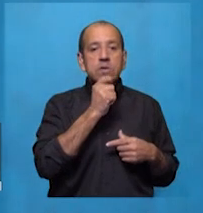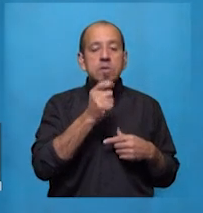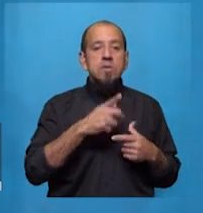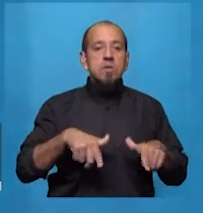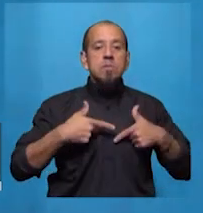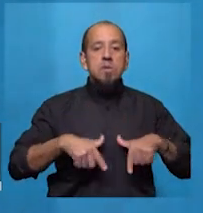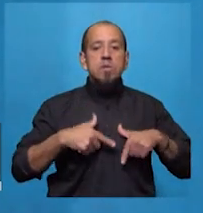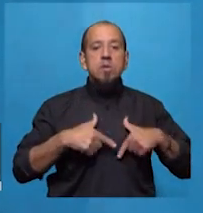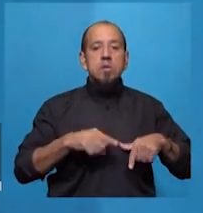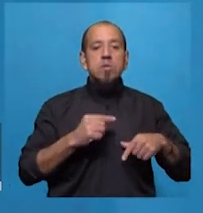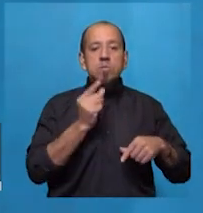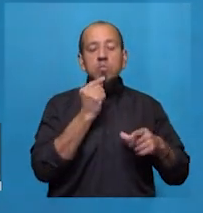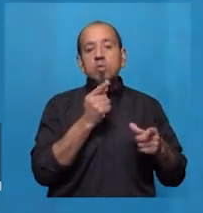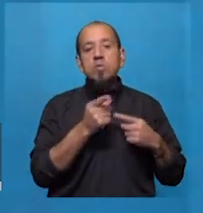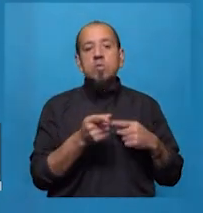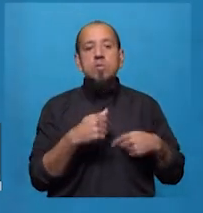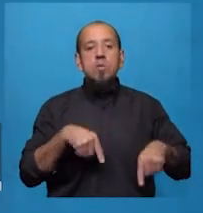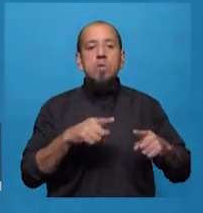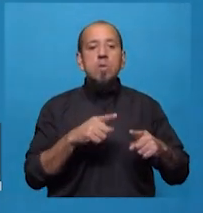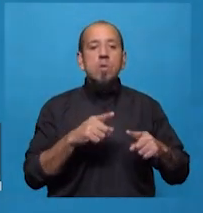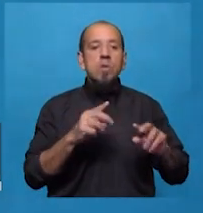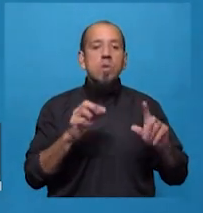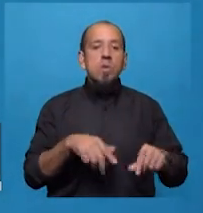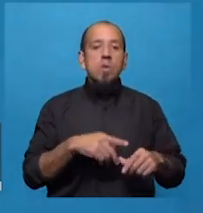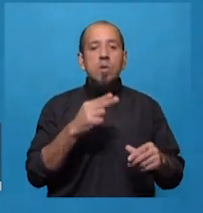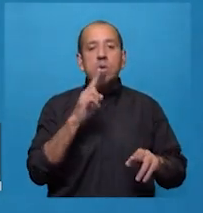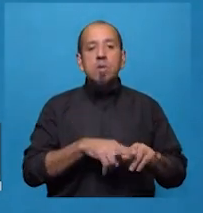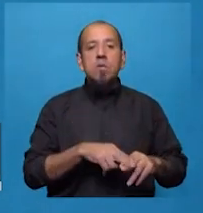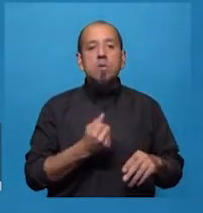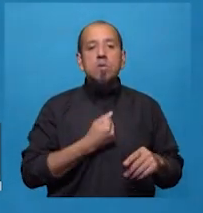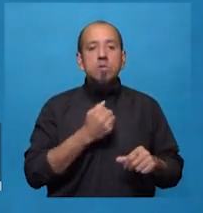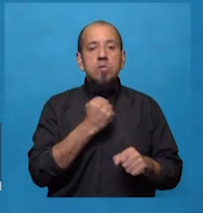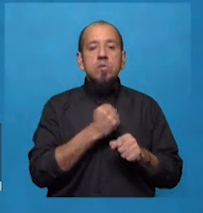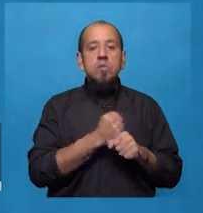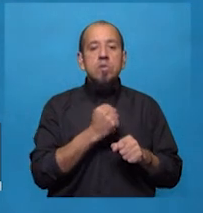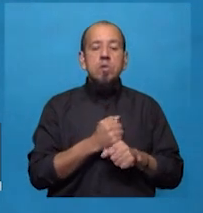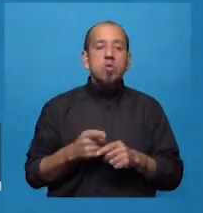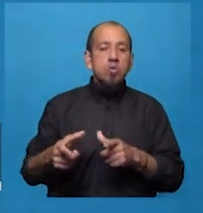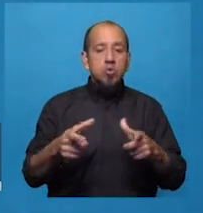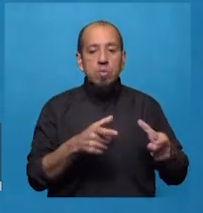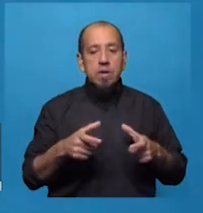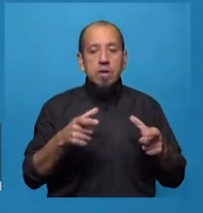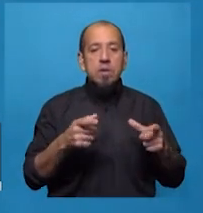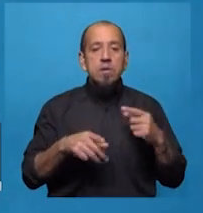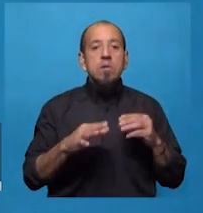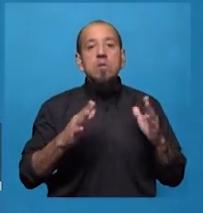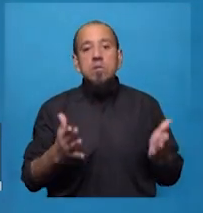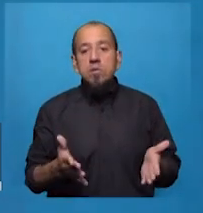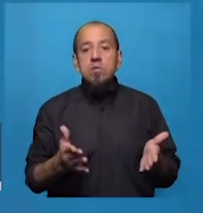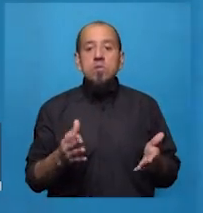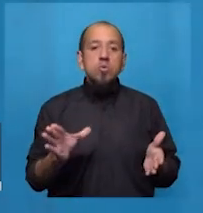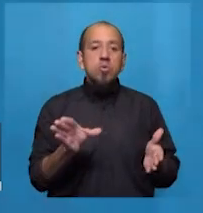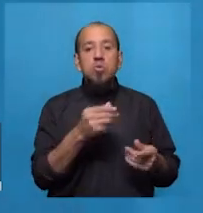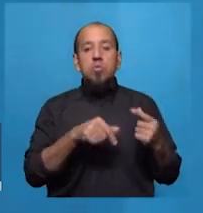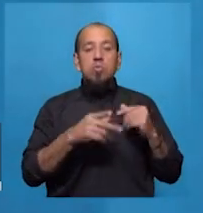la semana pasada a raíz del trágico asesinato de un trabajador de un supermercado no vamos a poner todas